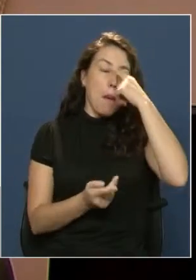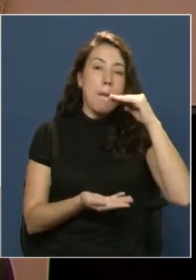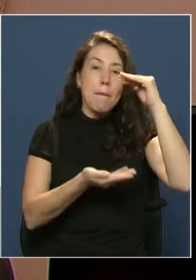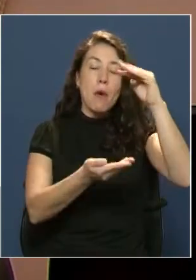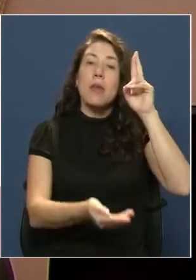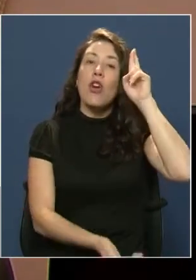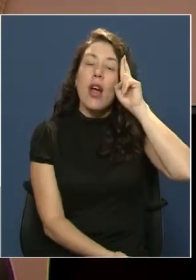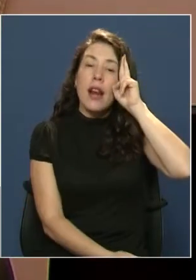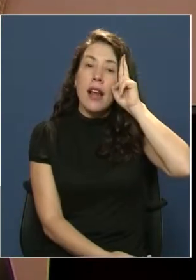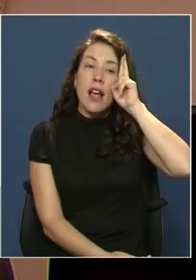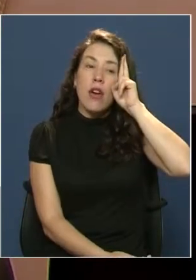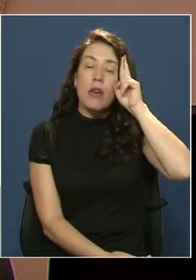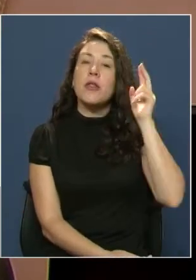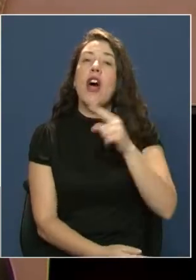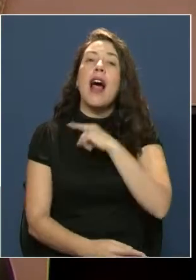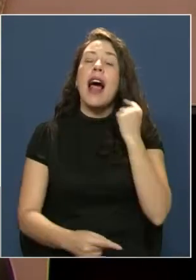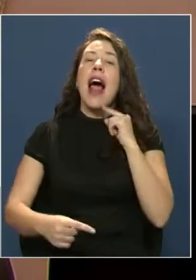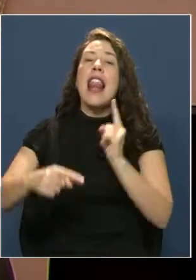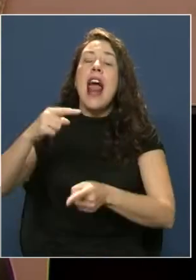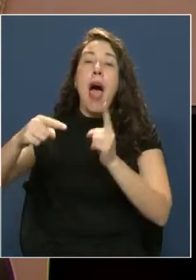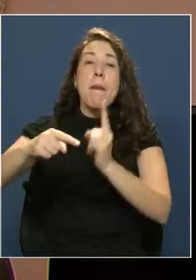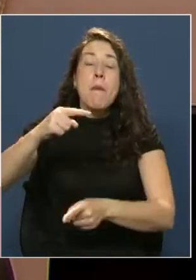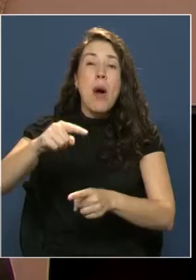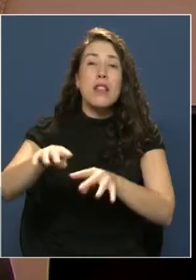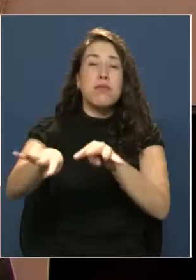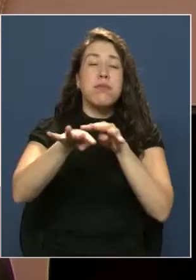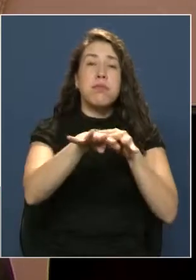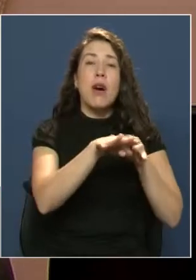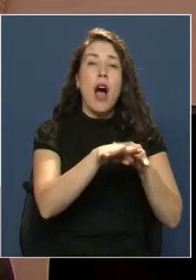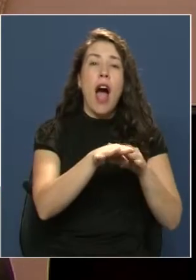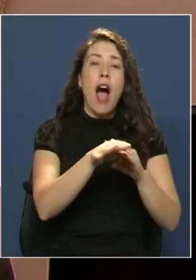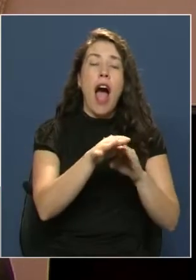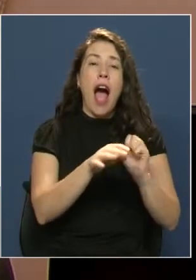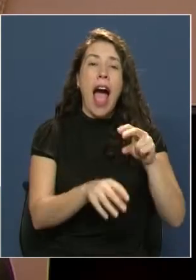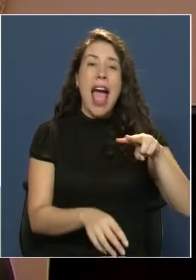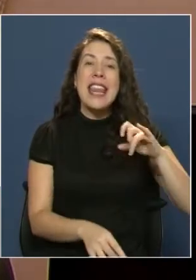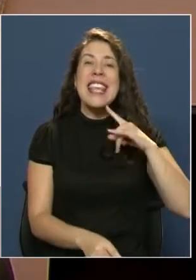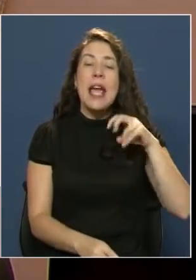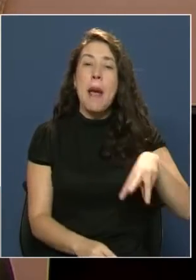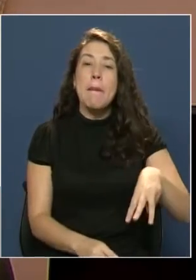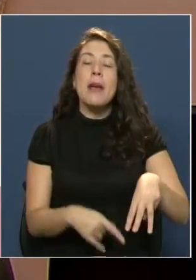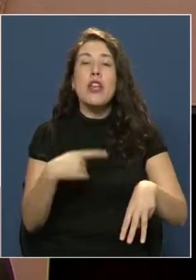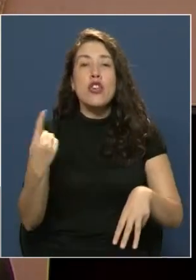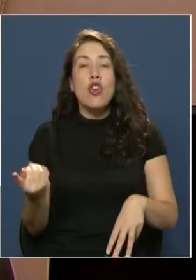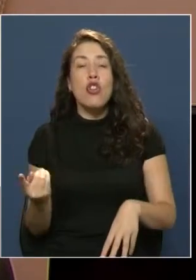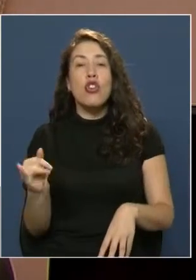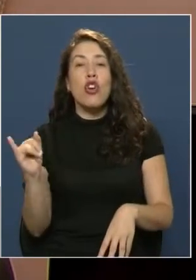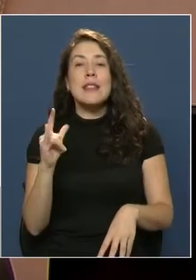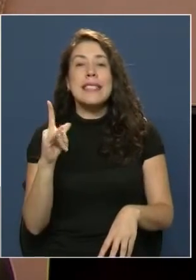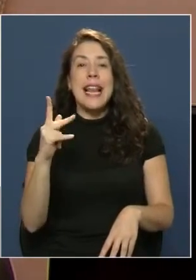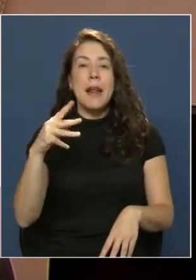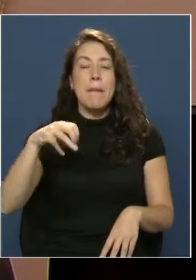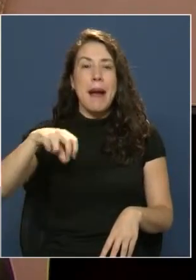que recuerde a la masacre de los Oniquem por un lado y otro, la masacre de los